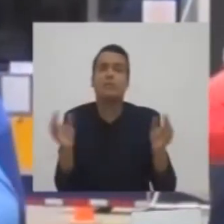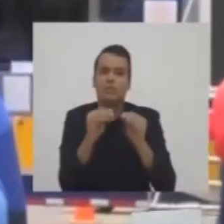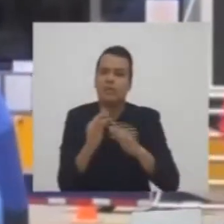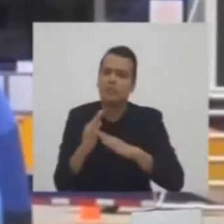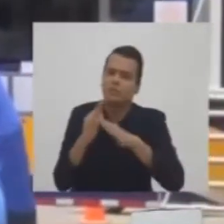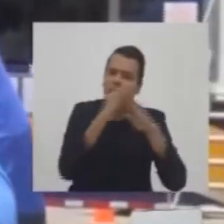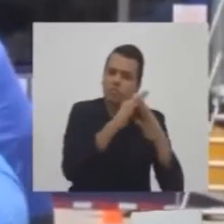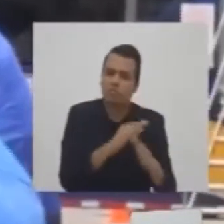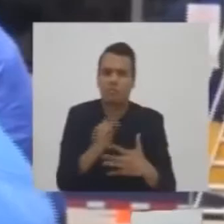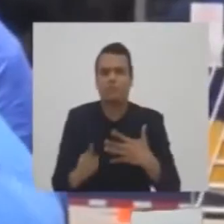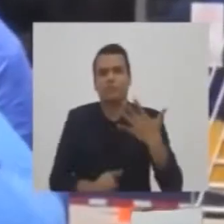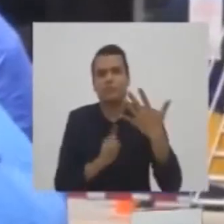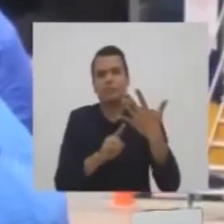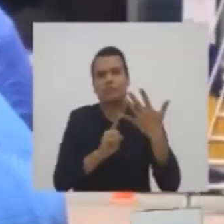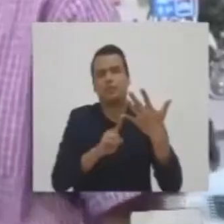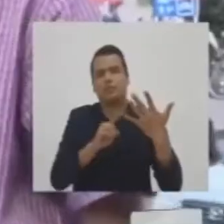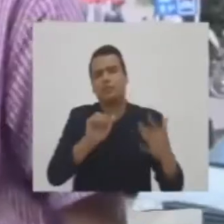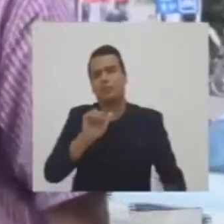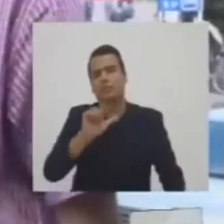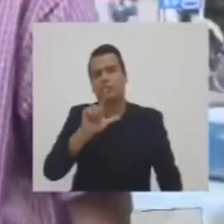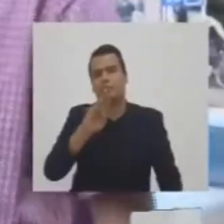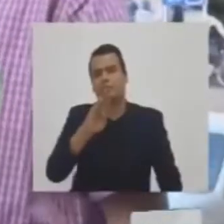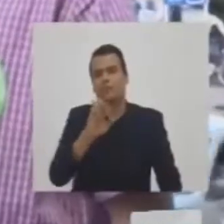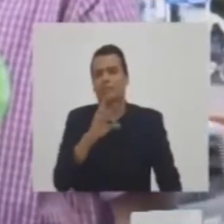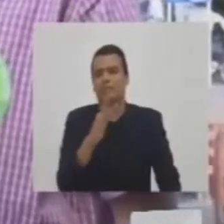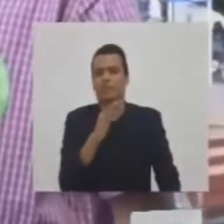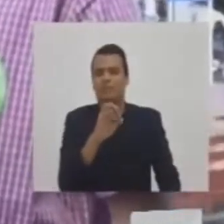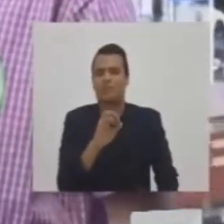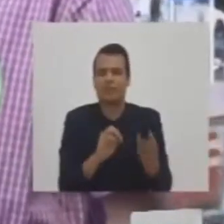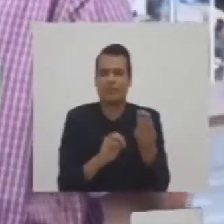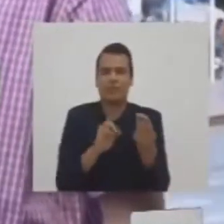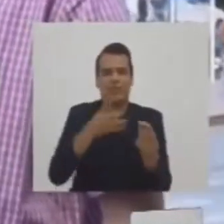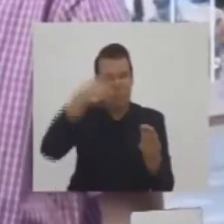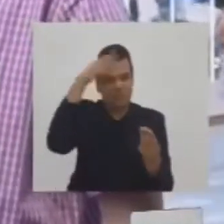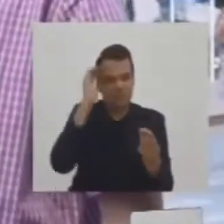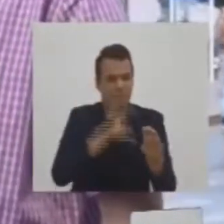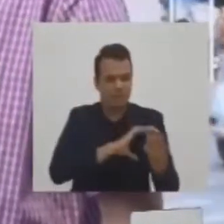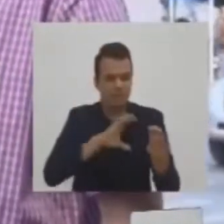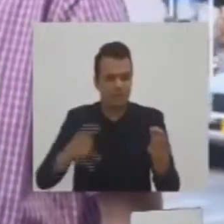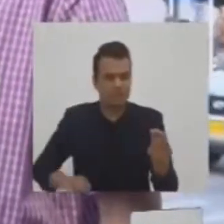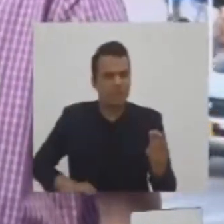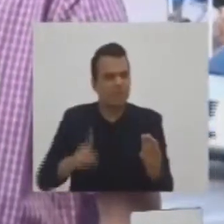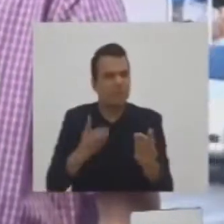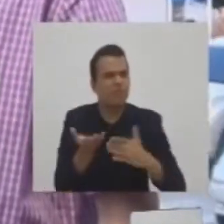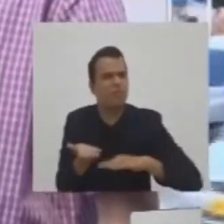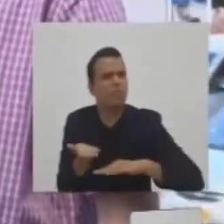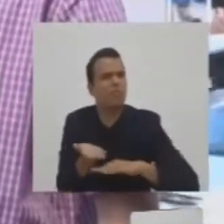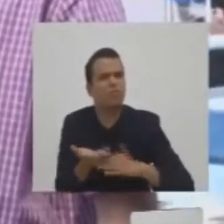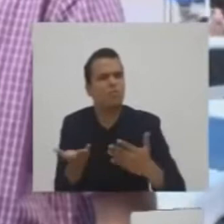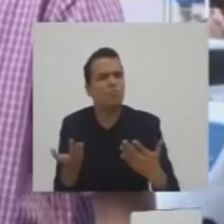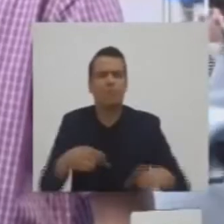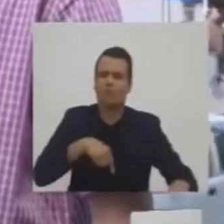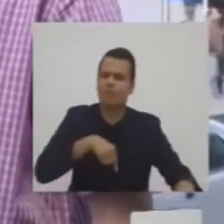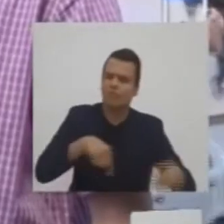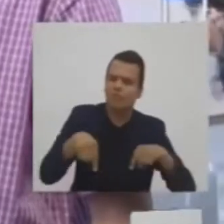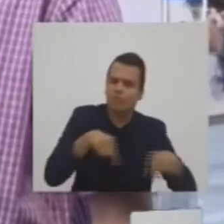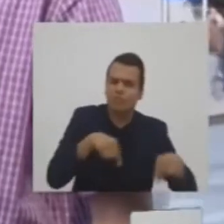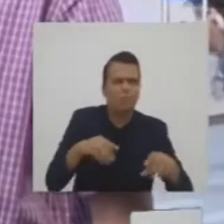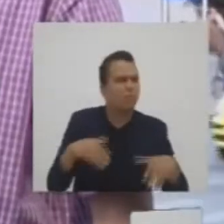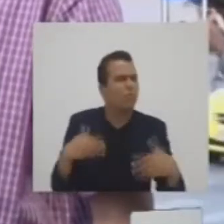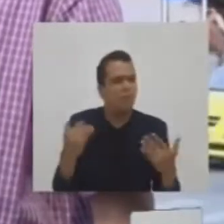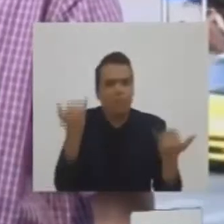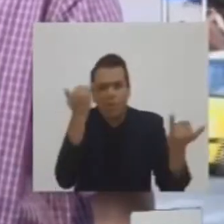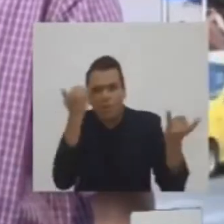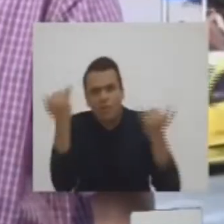económico sostenible y la seguridad. Alberto Quintero Arturo, de Colombia Justa Libres, quien propone el modelo de